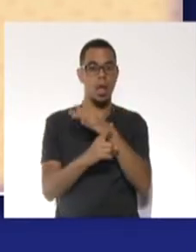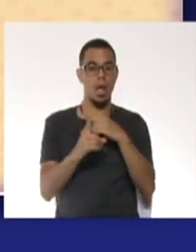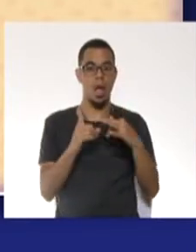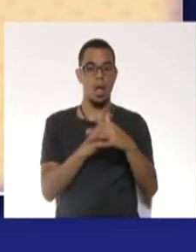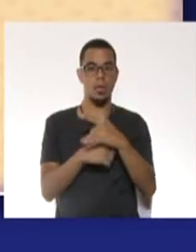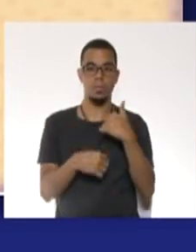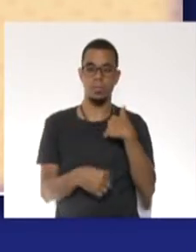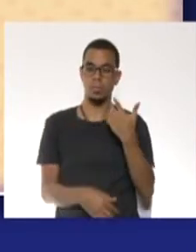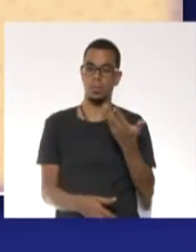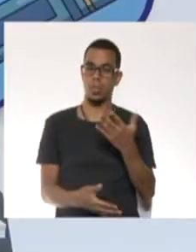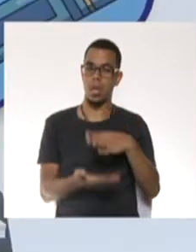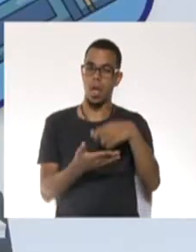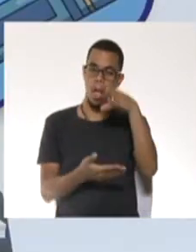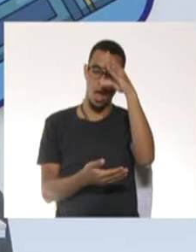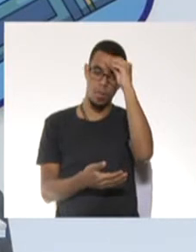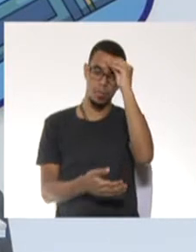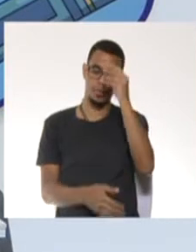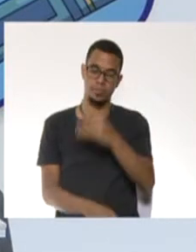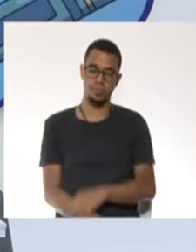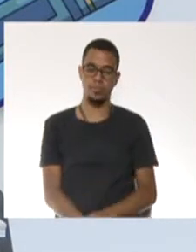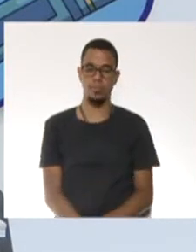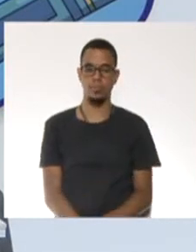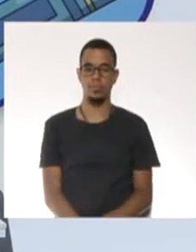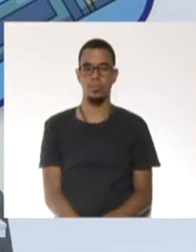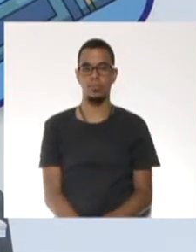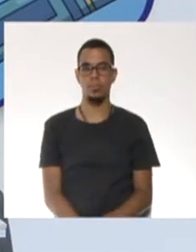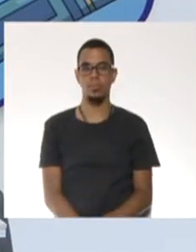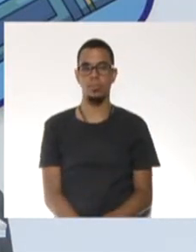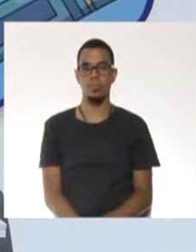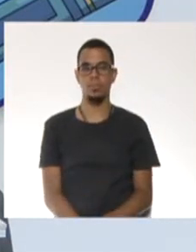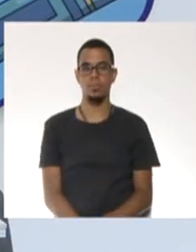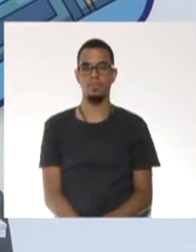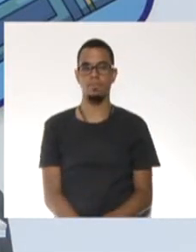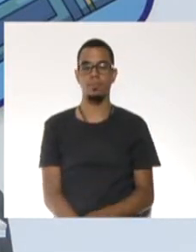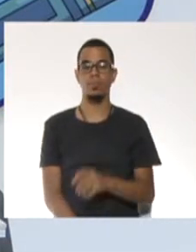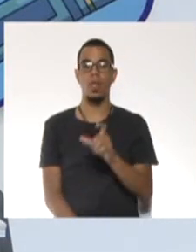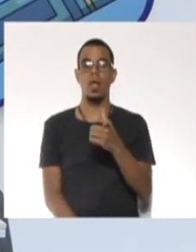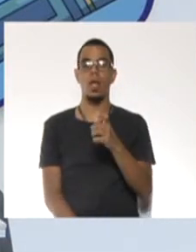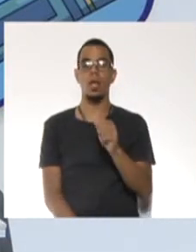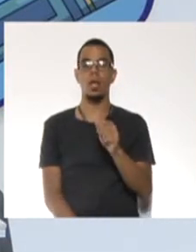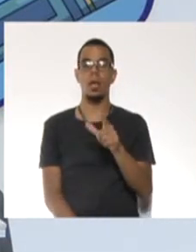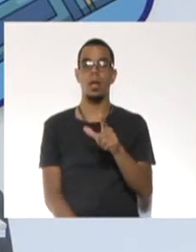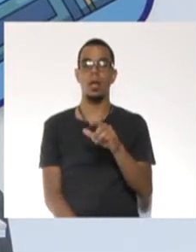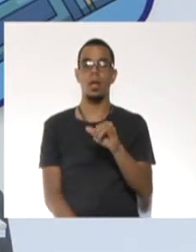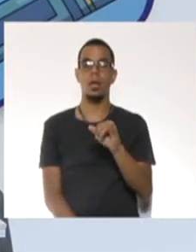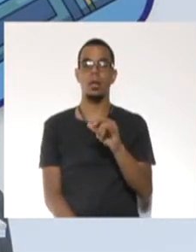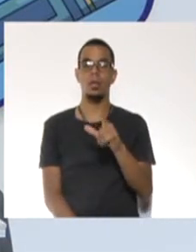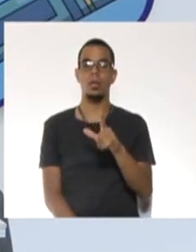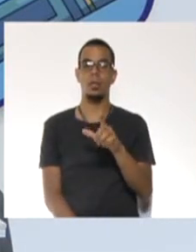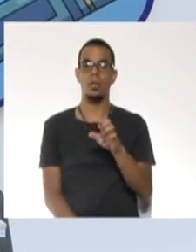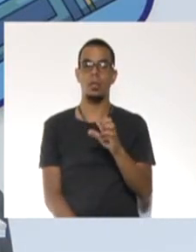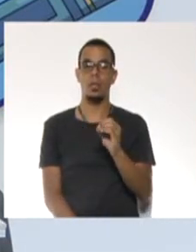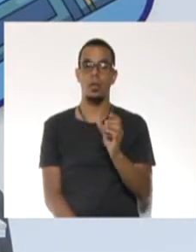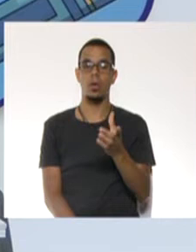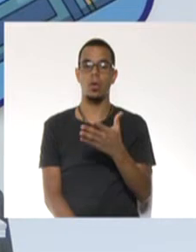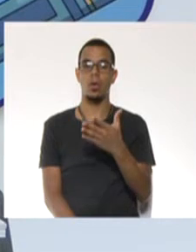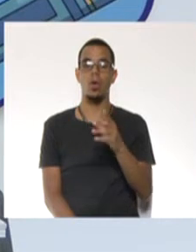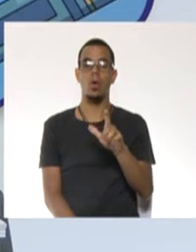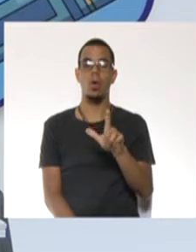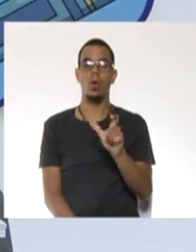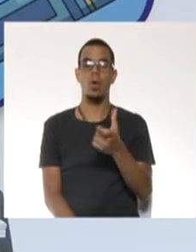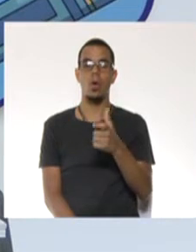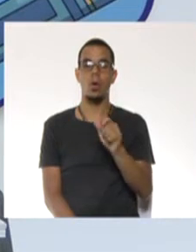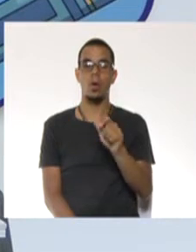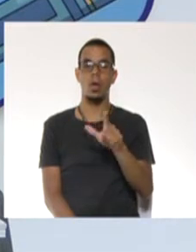naturaleza. Bien, como nos dice la lámina de nuestro gran sabio Galileo Galilei y nuestro científico, físico,